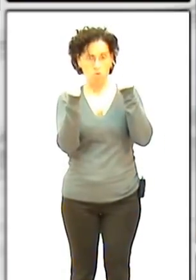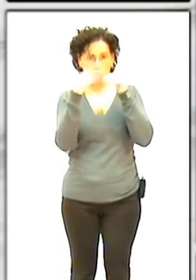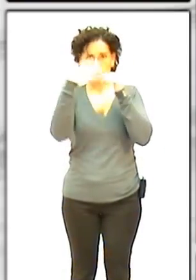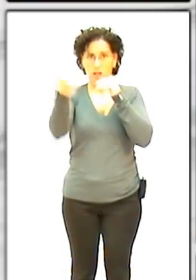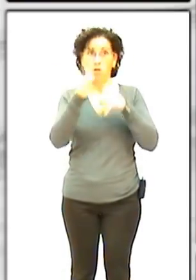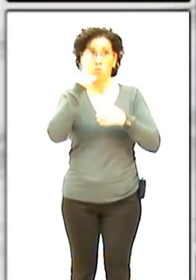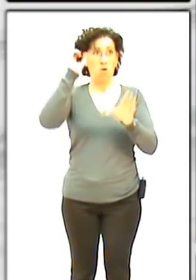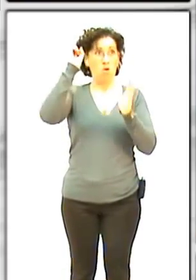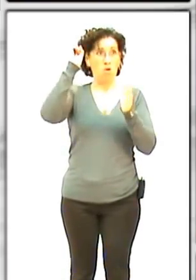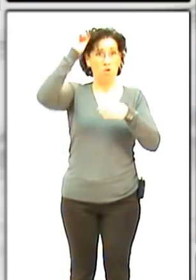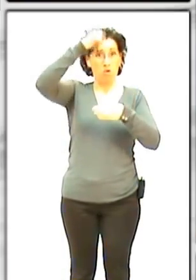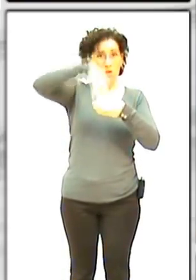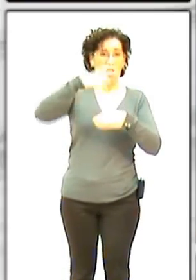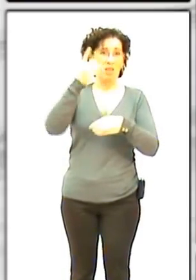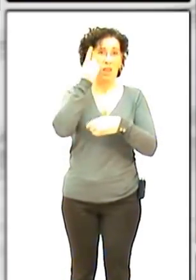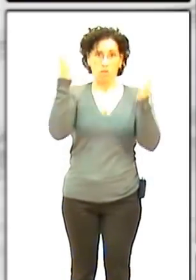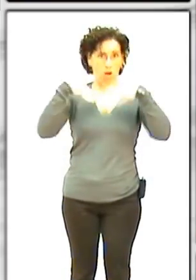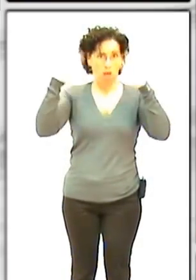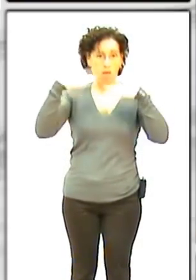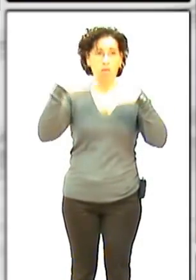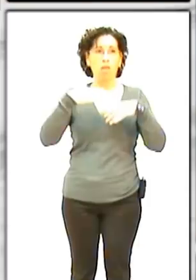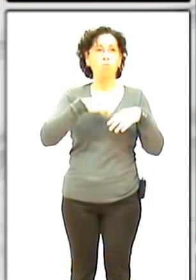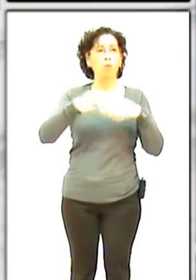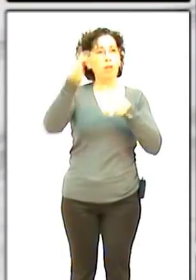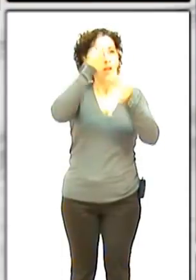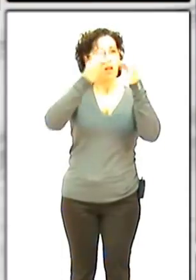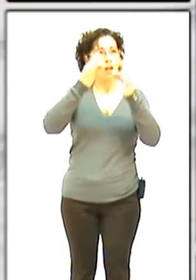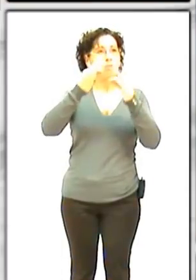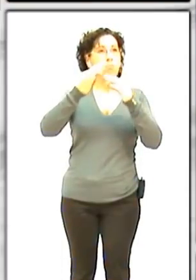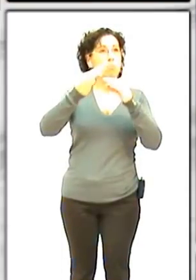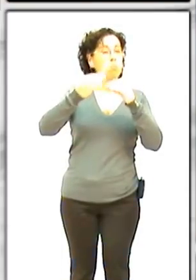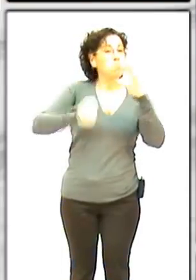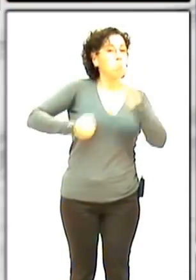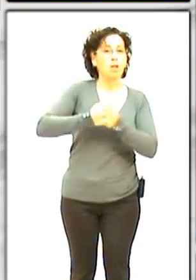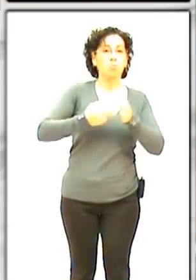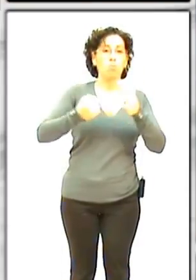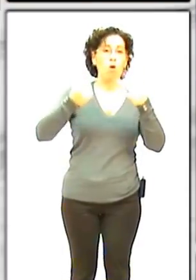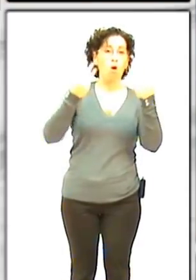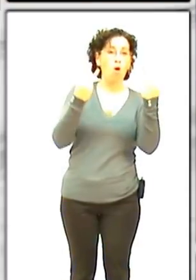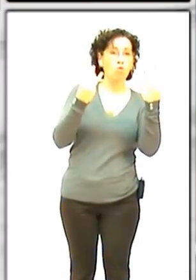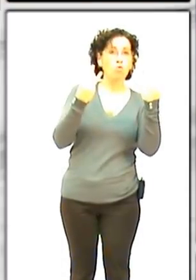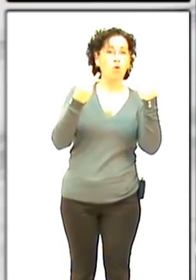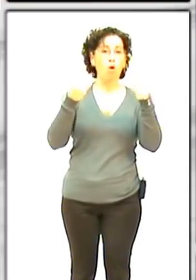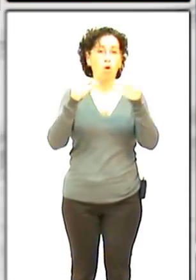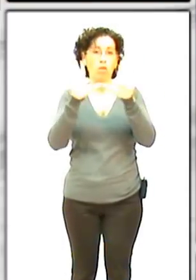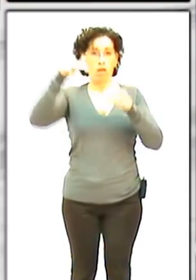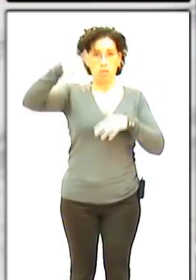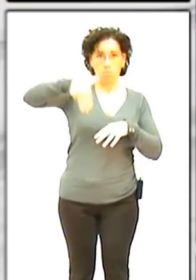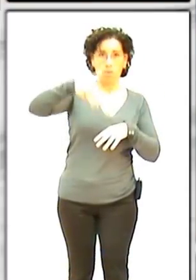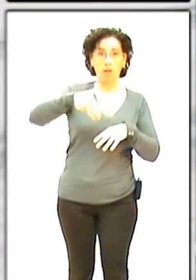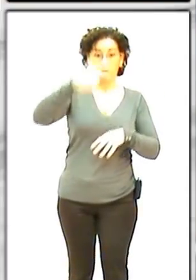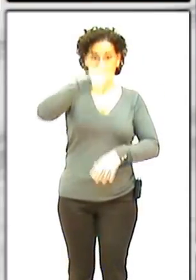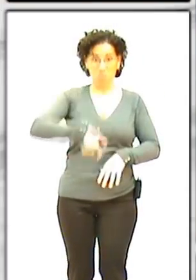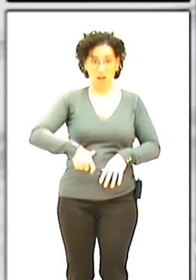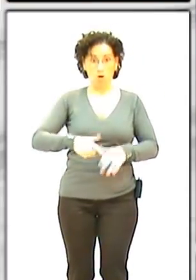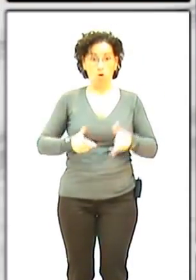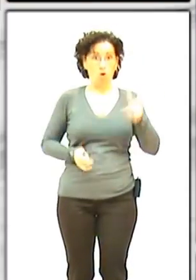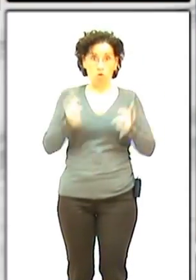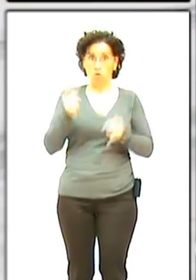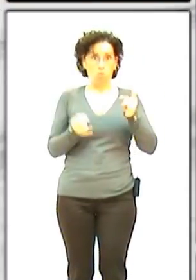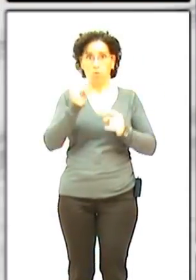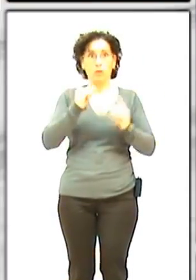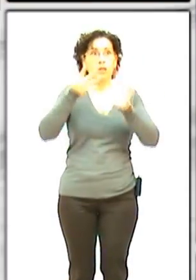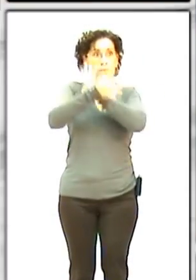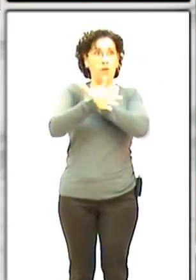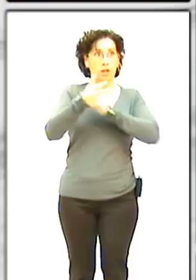teléfono los llevaba, era de 10 metros, 9 metros, 8, pero hay que contar que el usuario también toma decisiones, no son robots. Entonces, ya solo la ayuda que